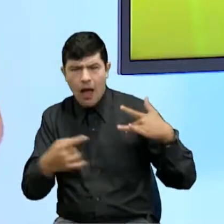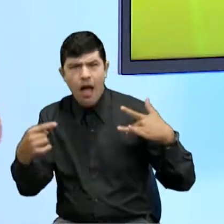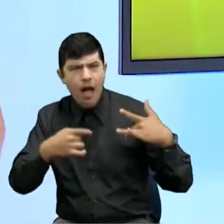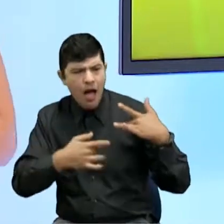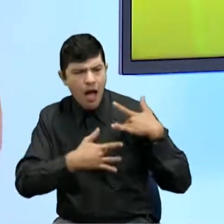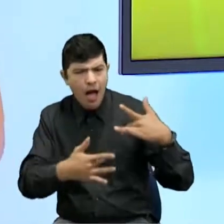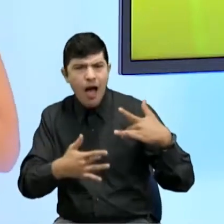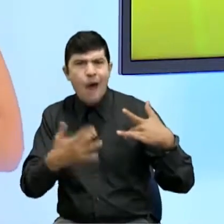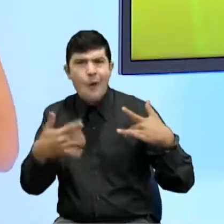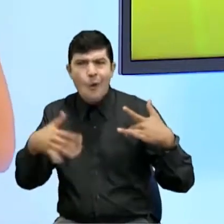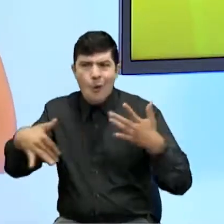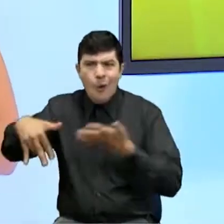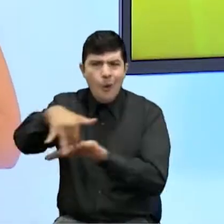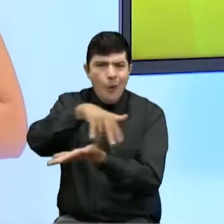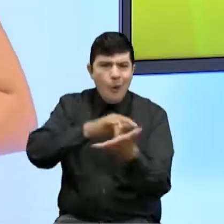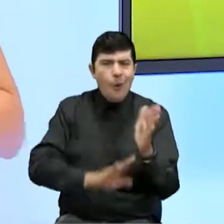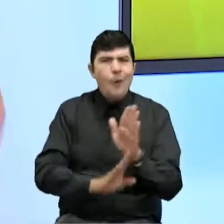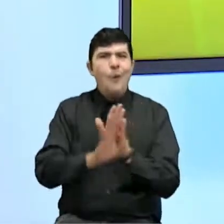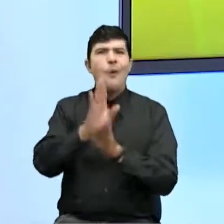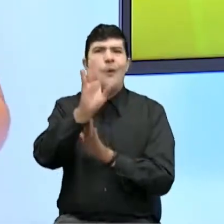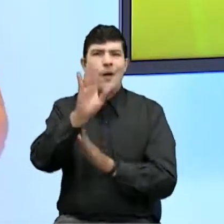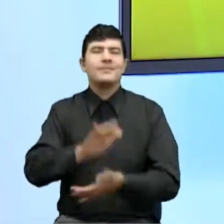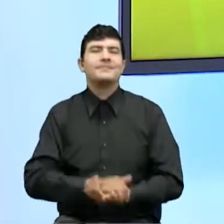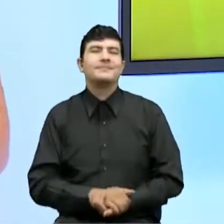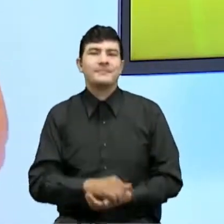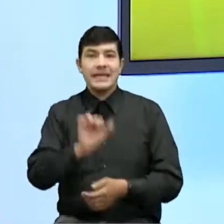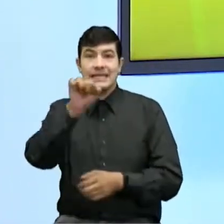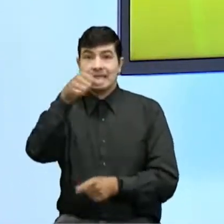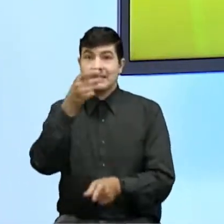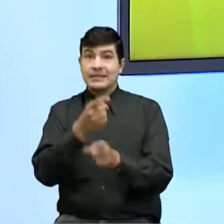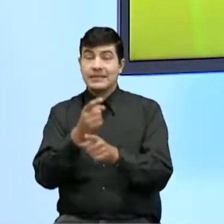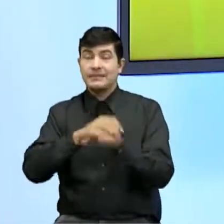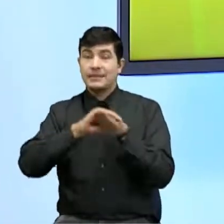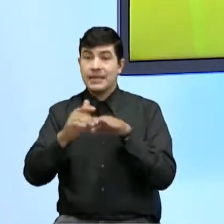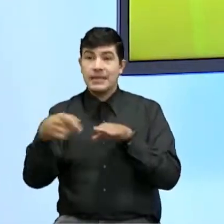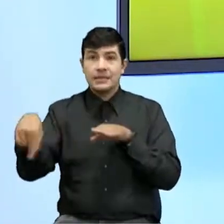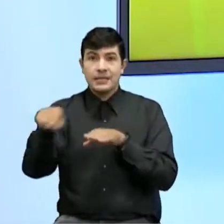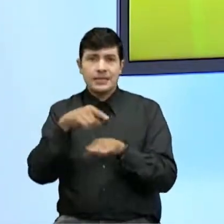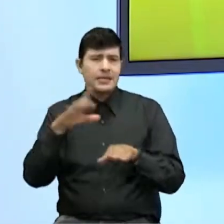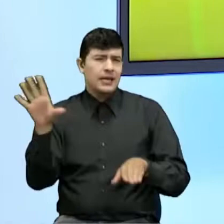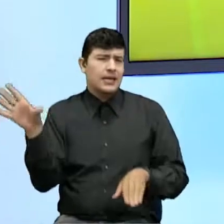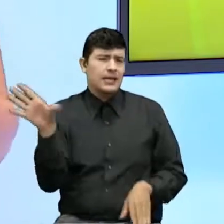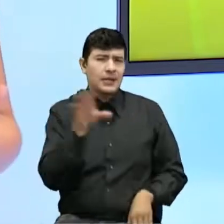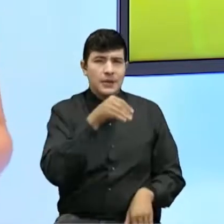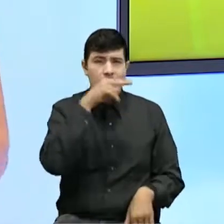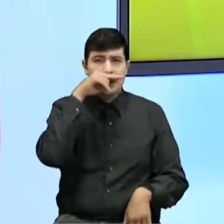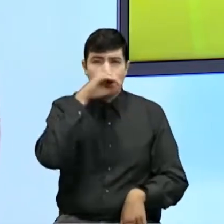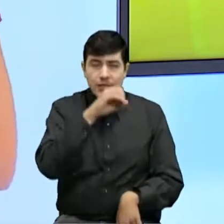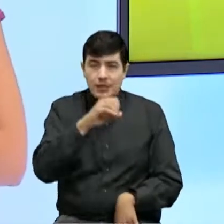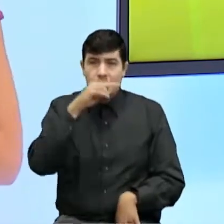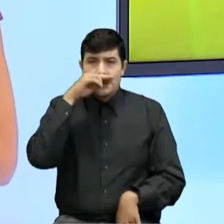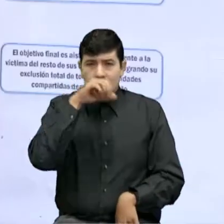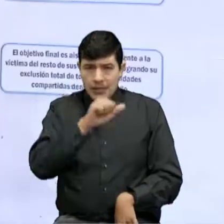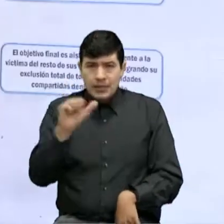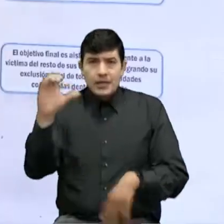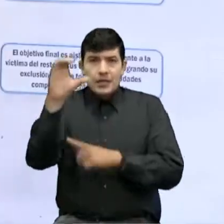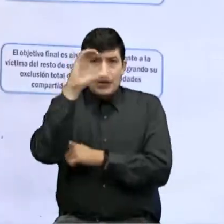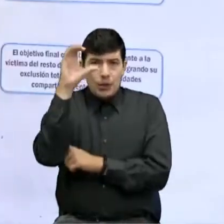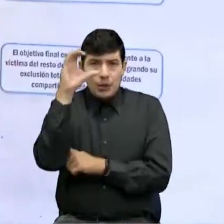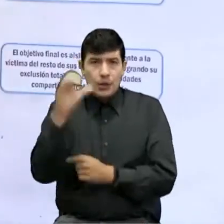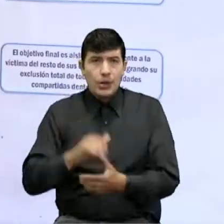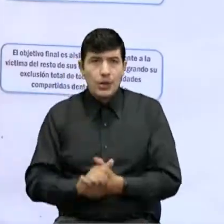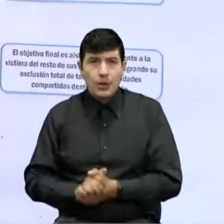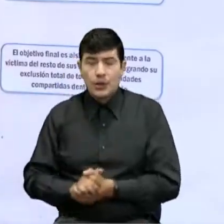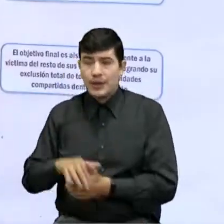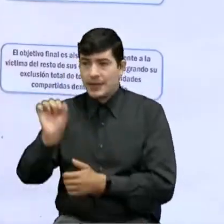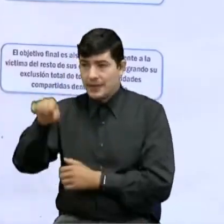camino definitivamente para salir adelante. Correcto. Qué maravilla, y esta invitación está también para todos los niños de Colombia, ¿no, profe? Sí,